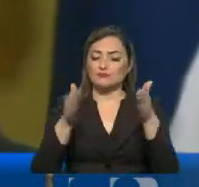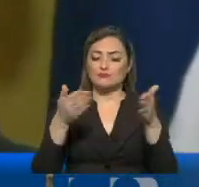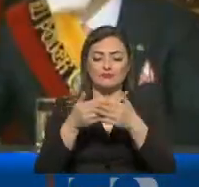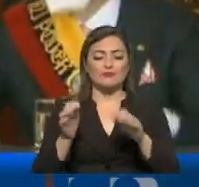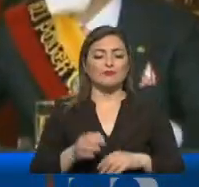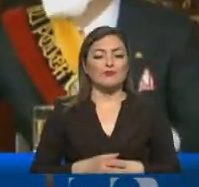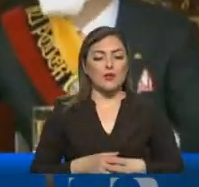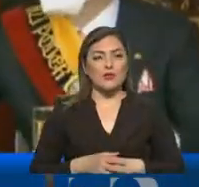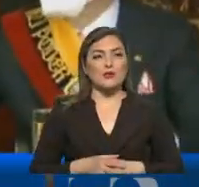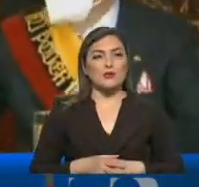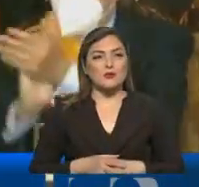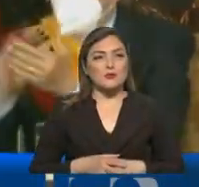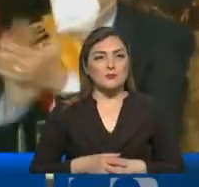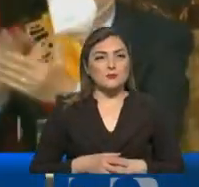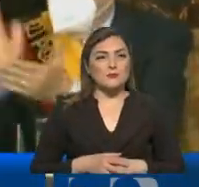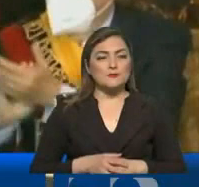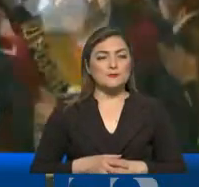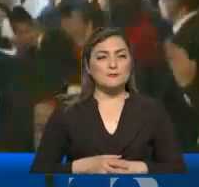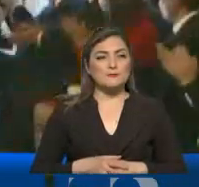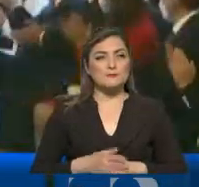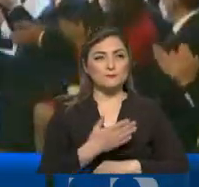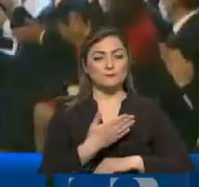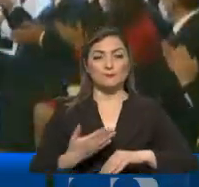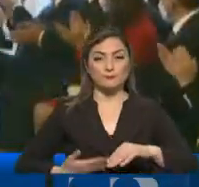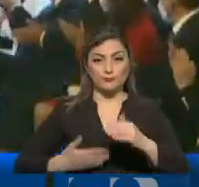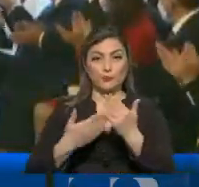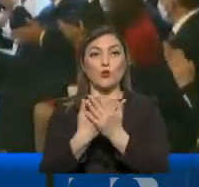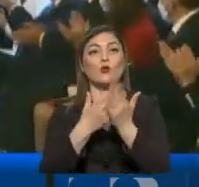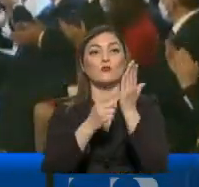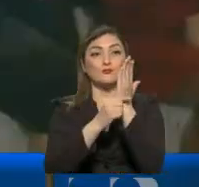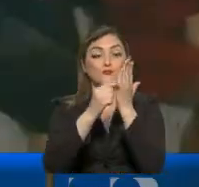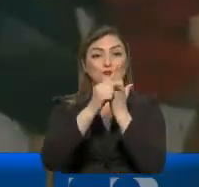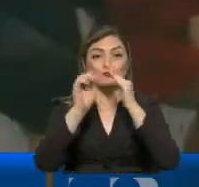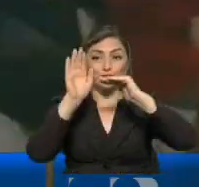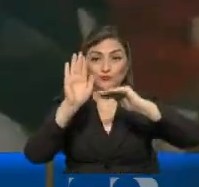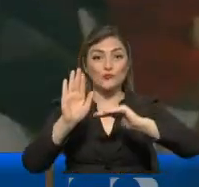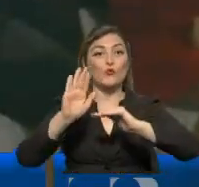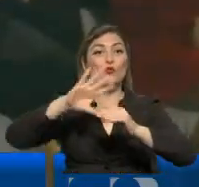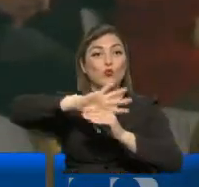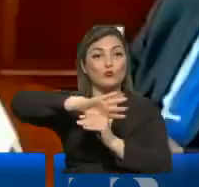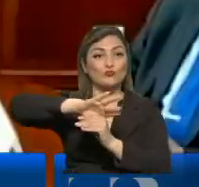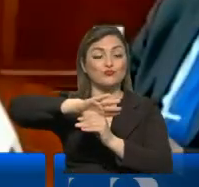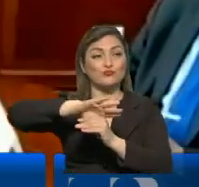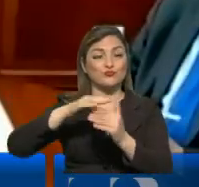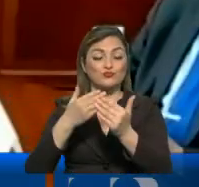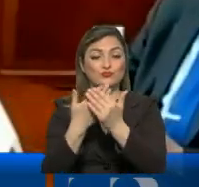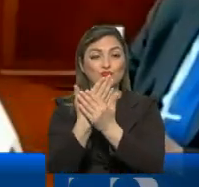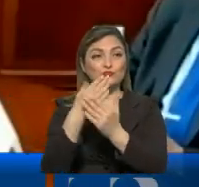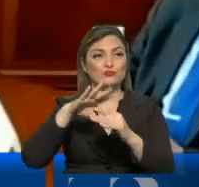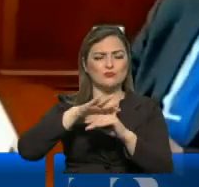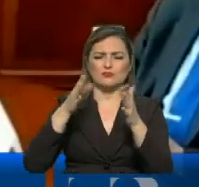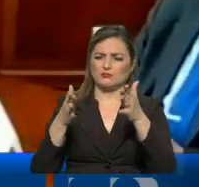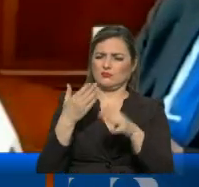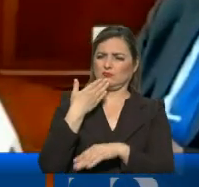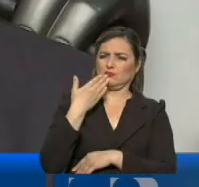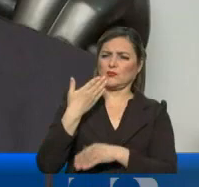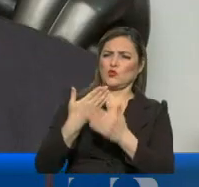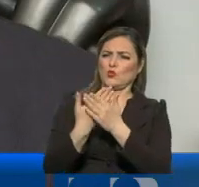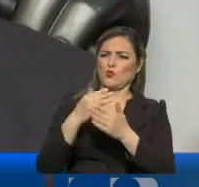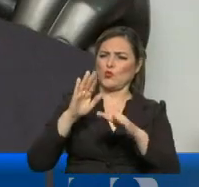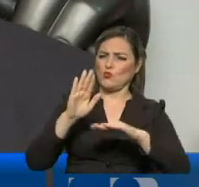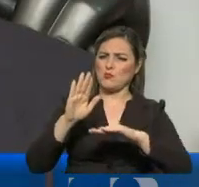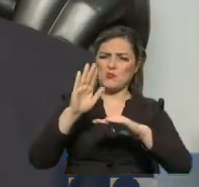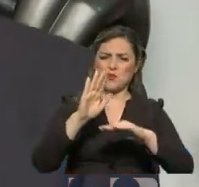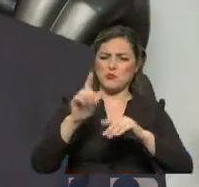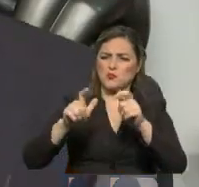el presidente Guillermo Lasso y sus nuevos ministros, la Cancillería efectuó nombramientos. El nuevo canciller reaccionó frente a esto. Que fue